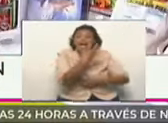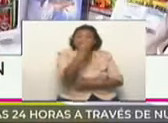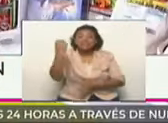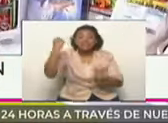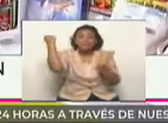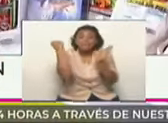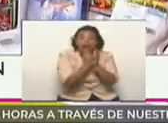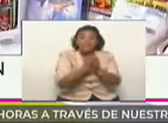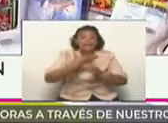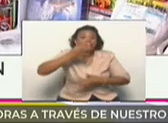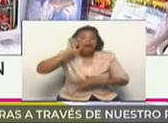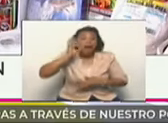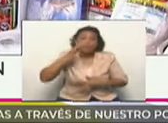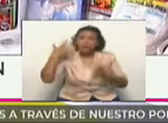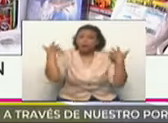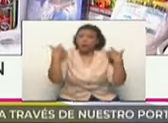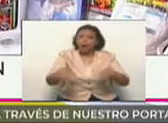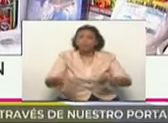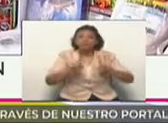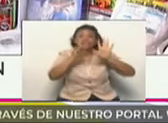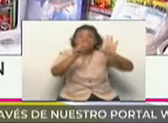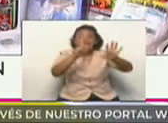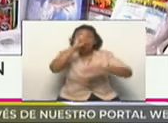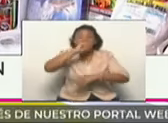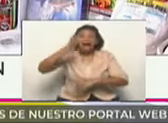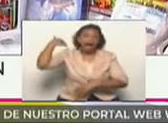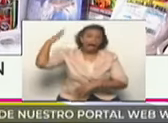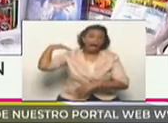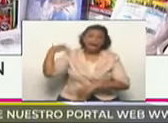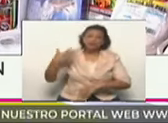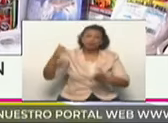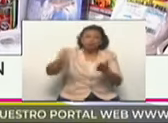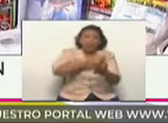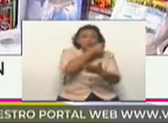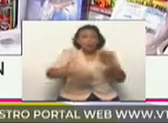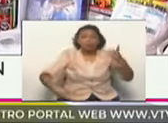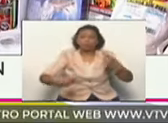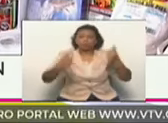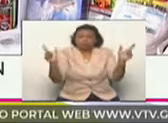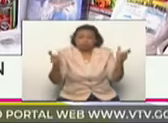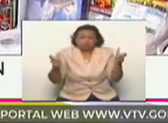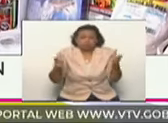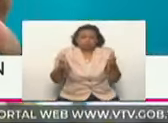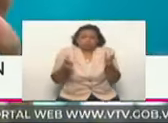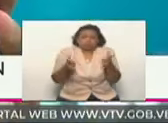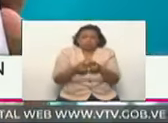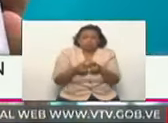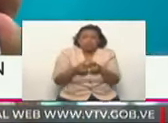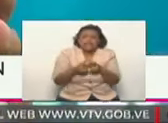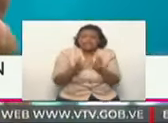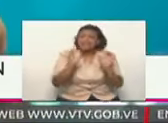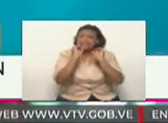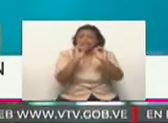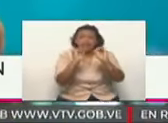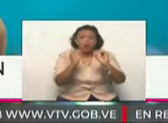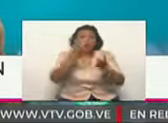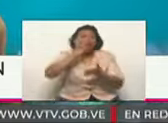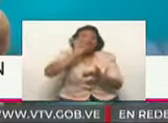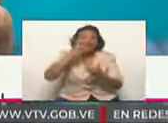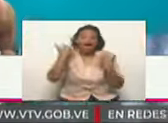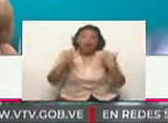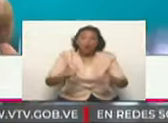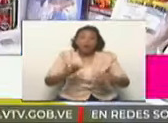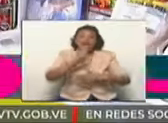marcas. Hace 6 años, la guerra económica y las sanciones nos llevaron a café cero. Ahora tenemos